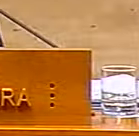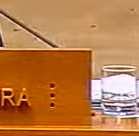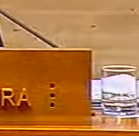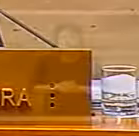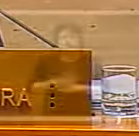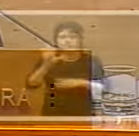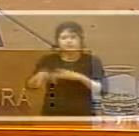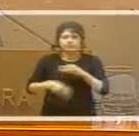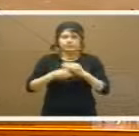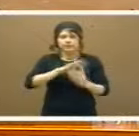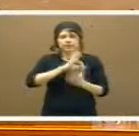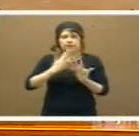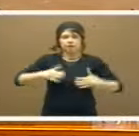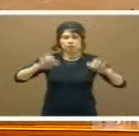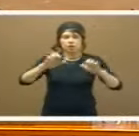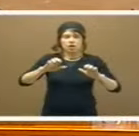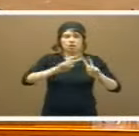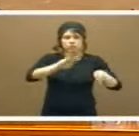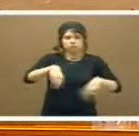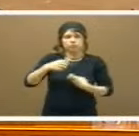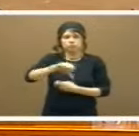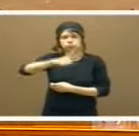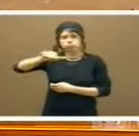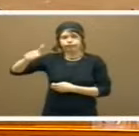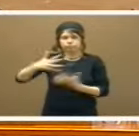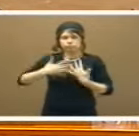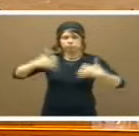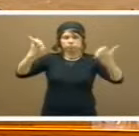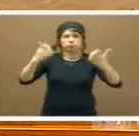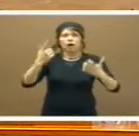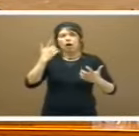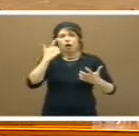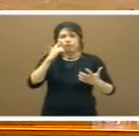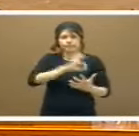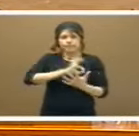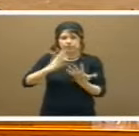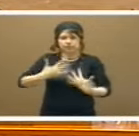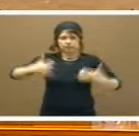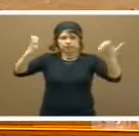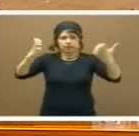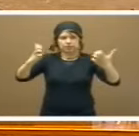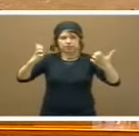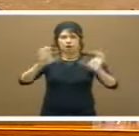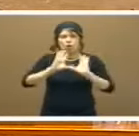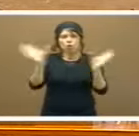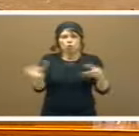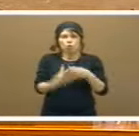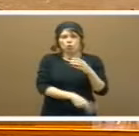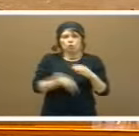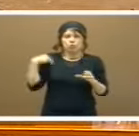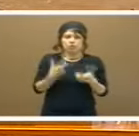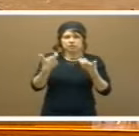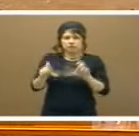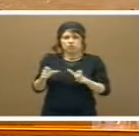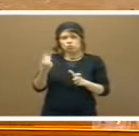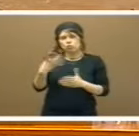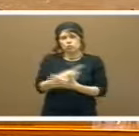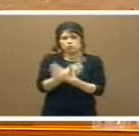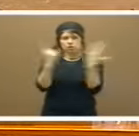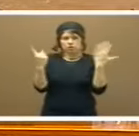la incorporación, señoría, de las enmiendas aprobadas por el Pleno de esta Cámara, someto a la consideración de la Cámara en su conjunto la sección número